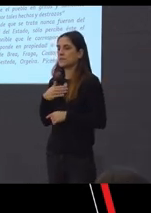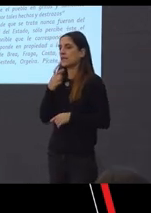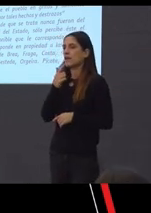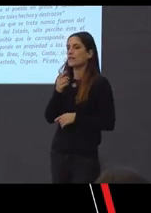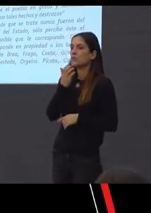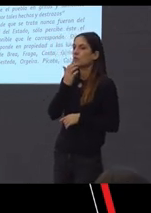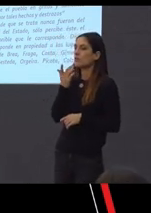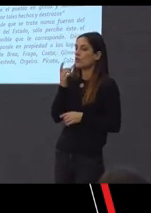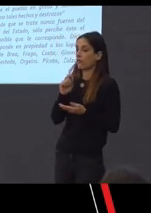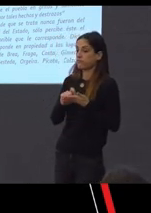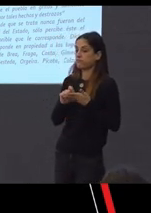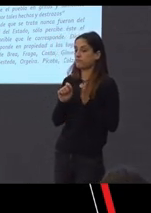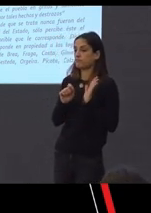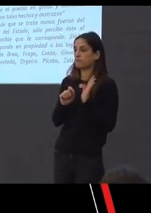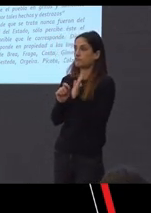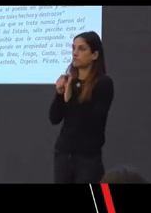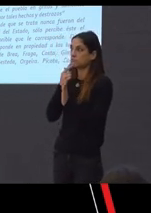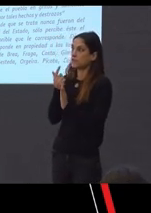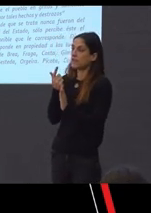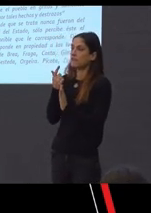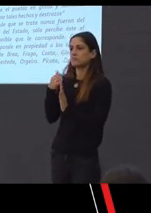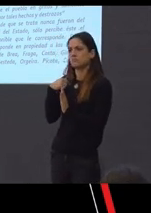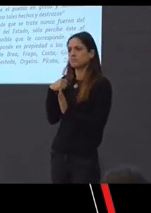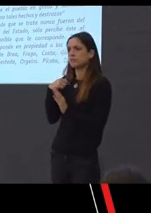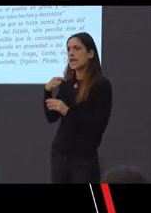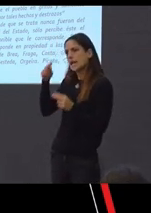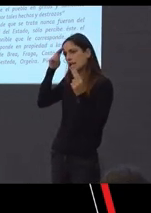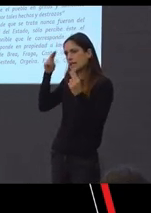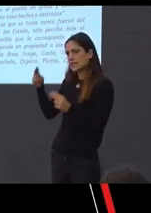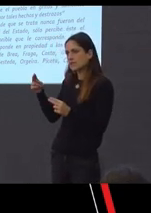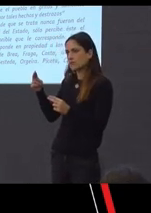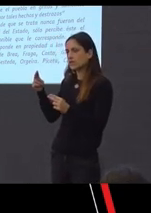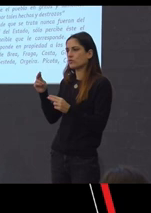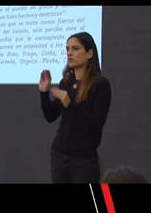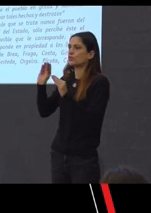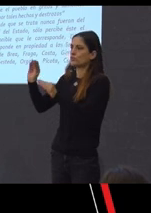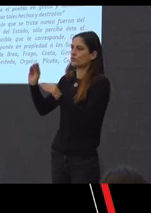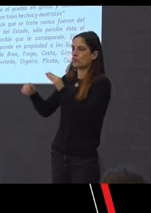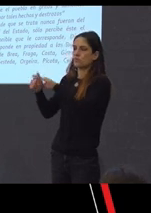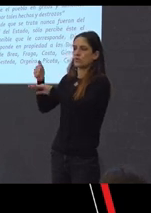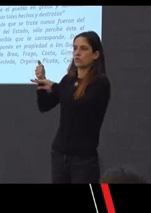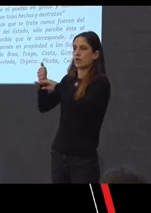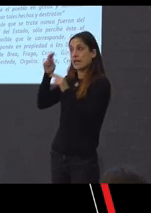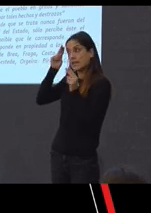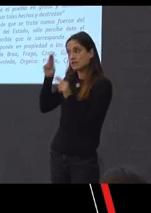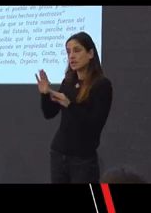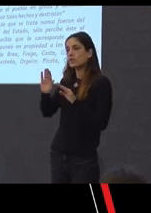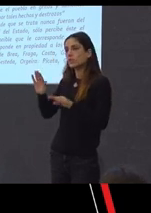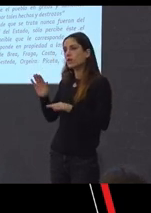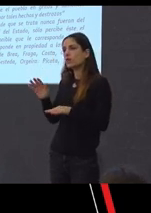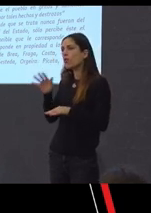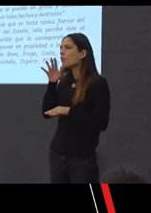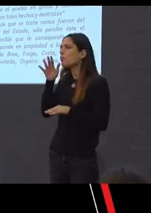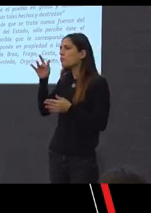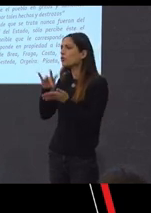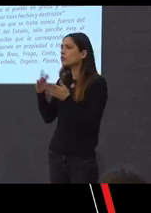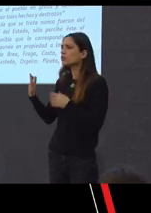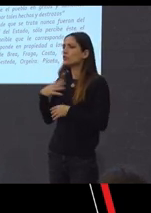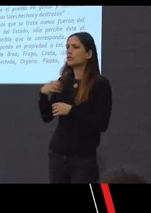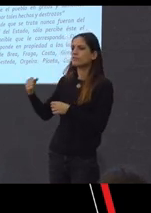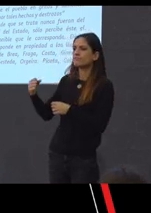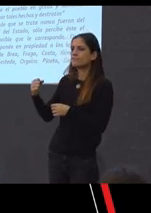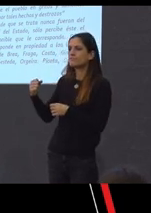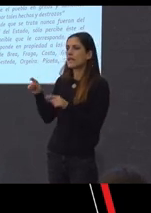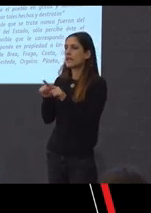que destacan o respeto que a autoridade en cuestión lles merece, pero por que o fan? É un mecanismo